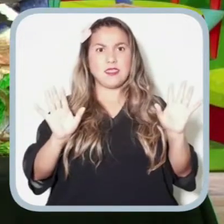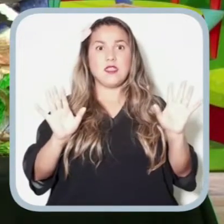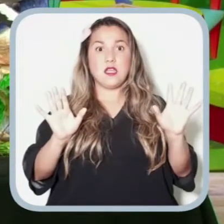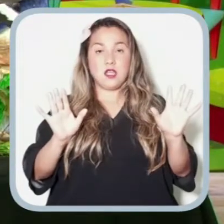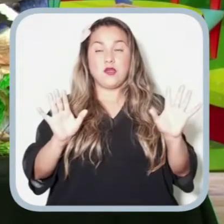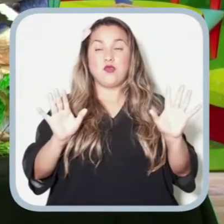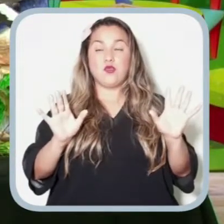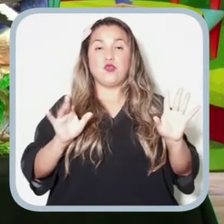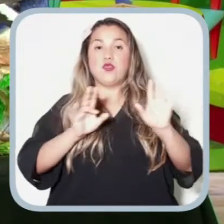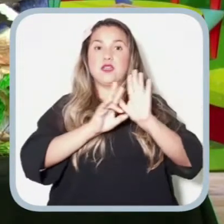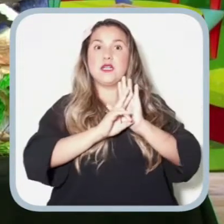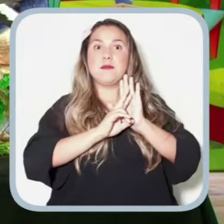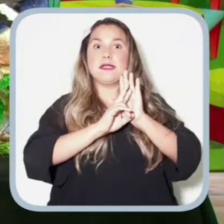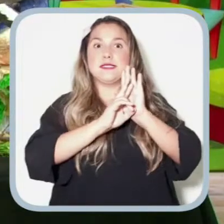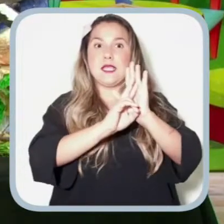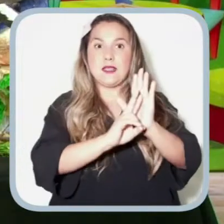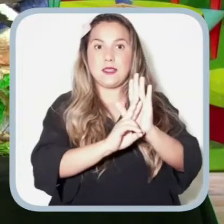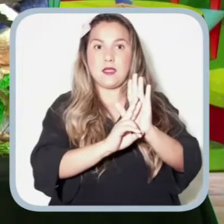representa